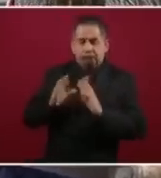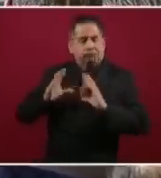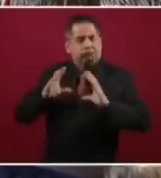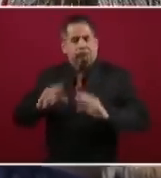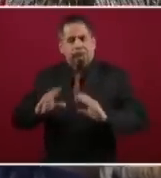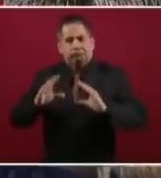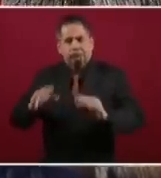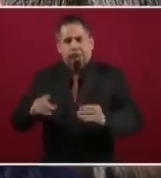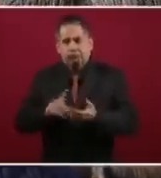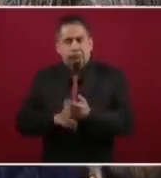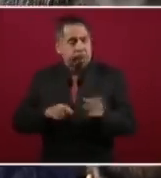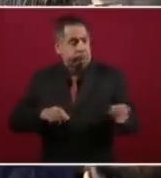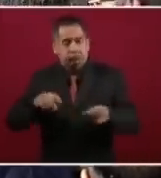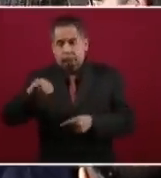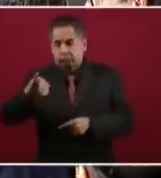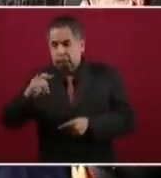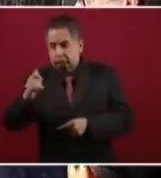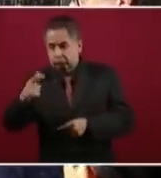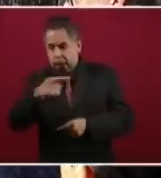imparta Miguel